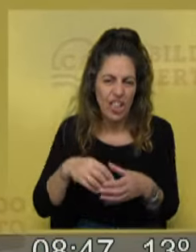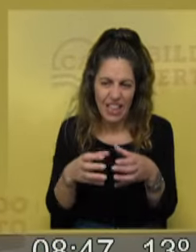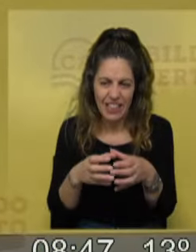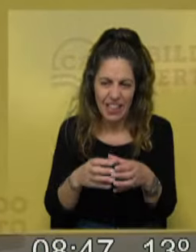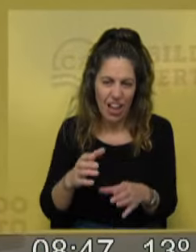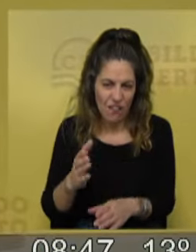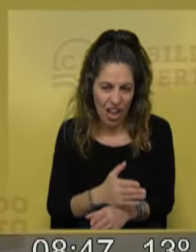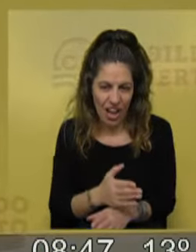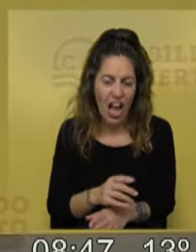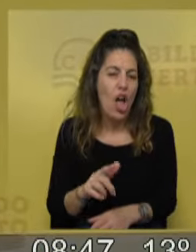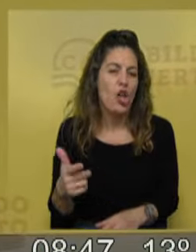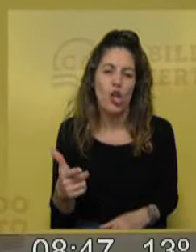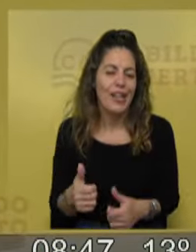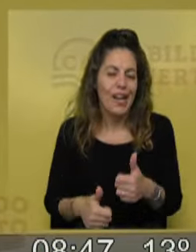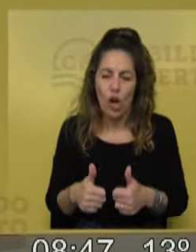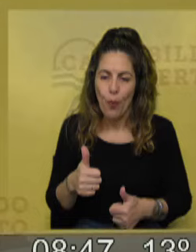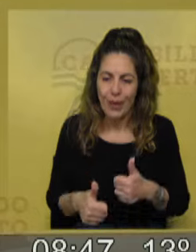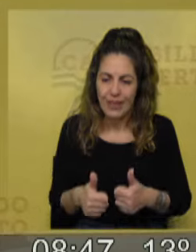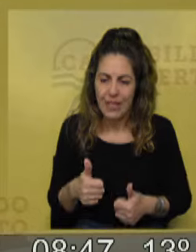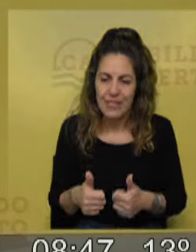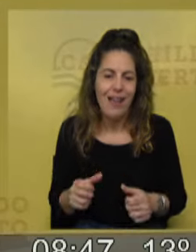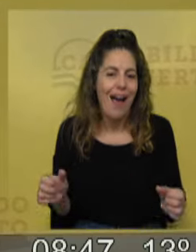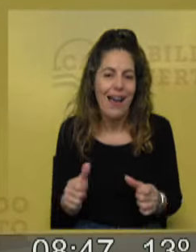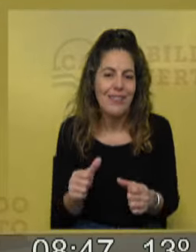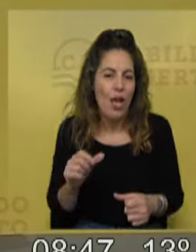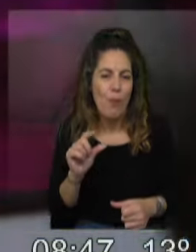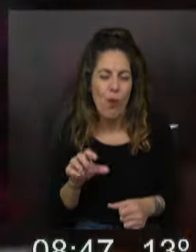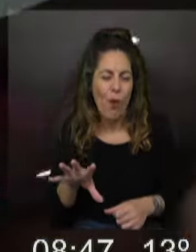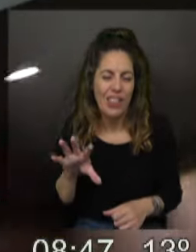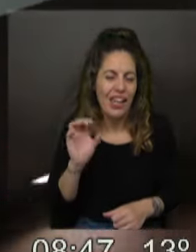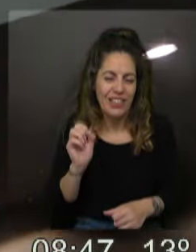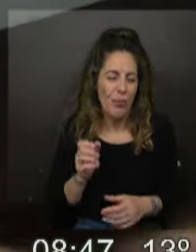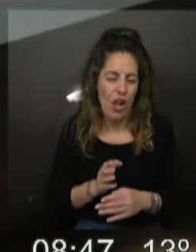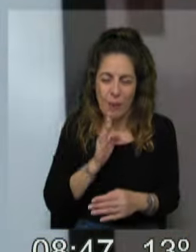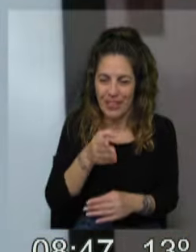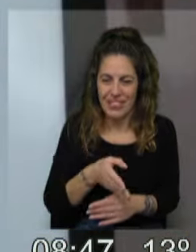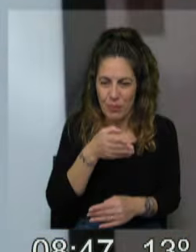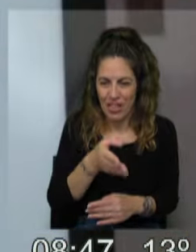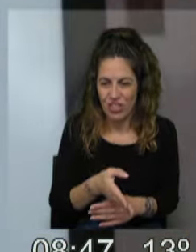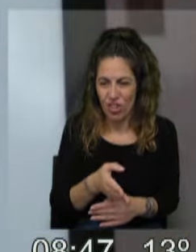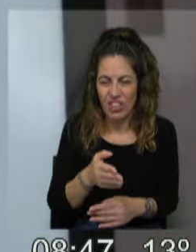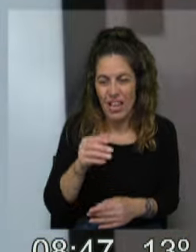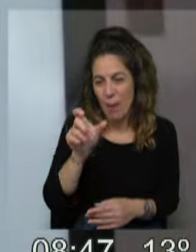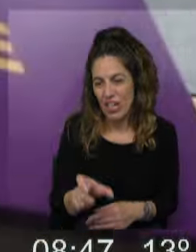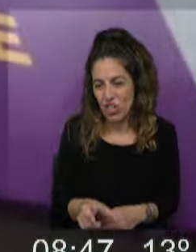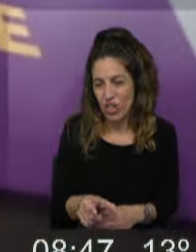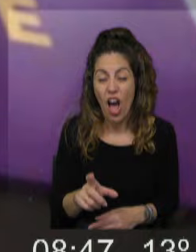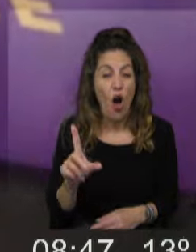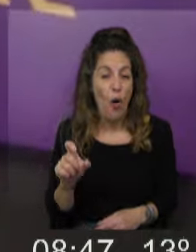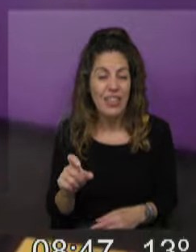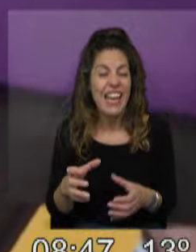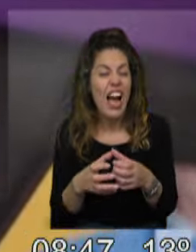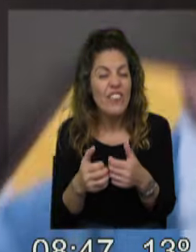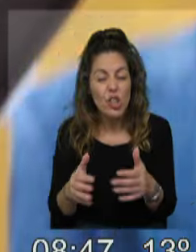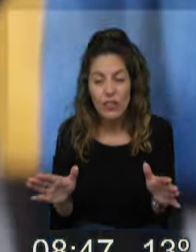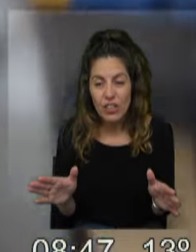baja el hecho de no tener competencia hace muy poco atractiva la participación de de los votantes obviamente y en Cabildo